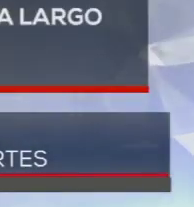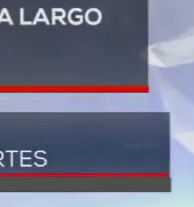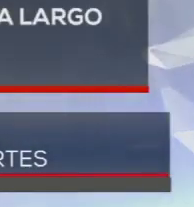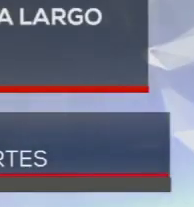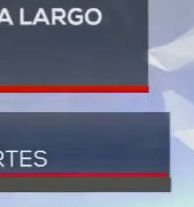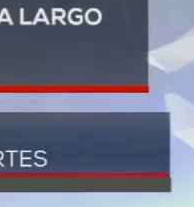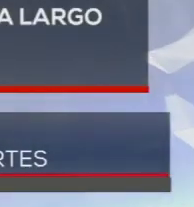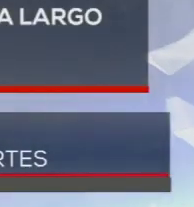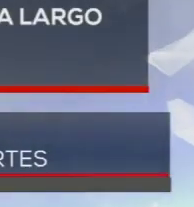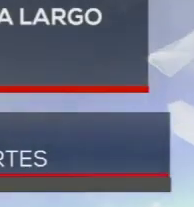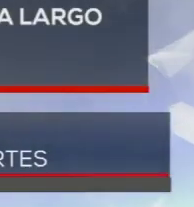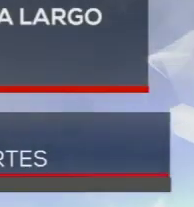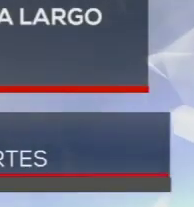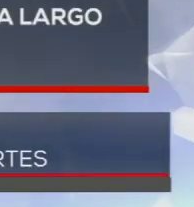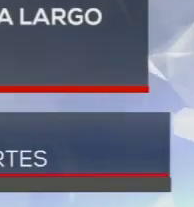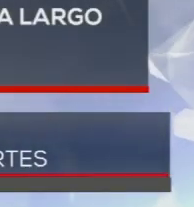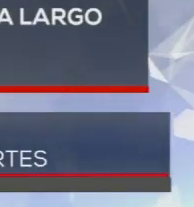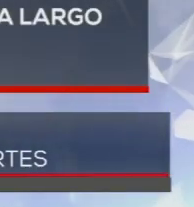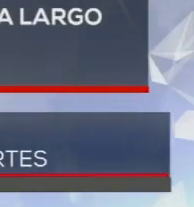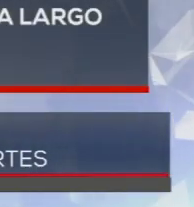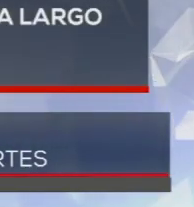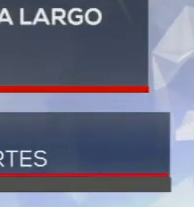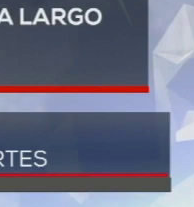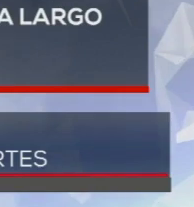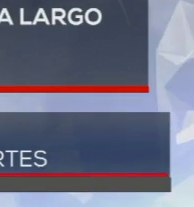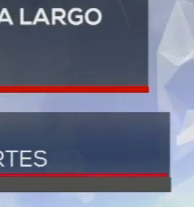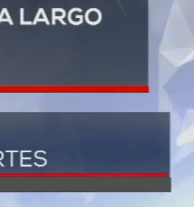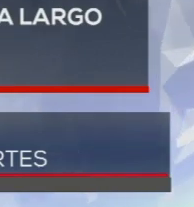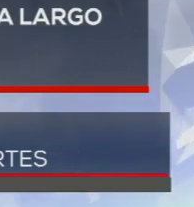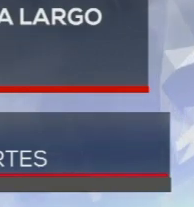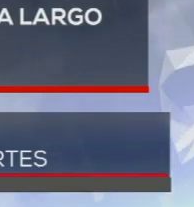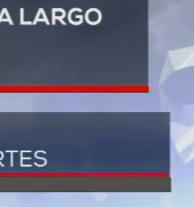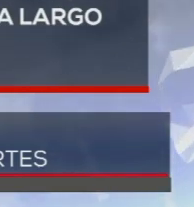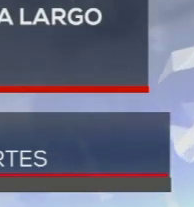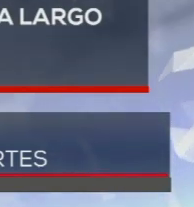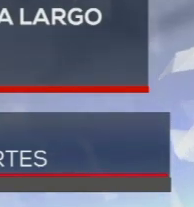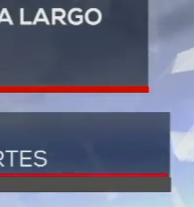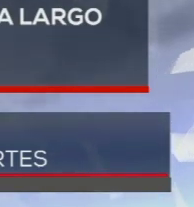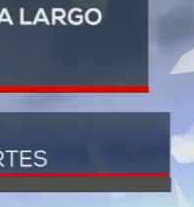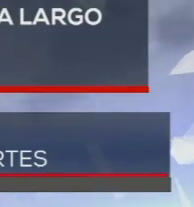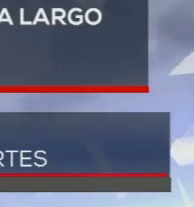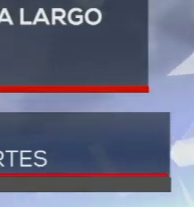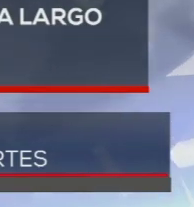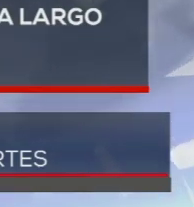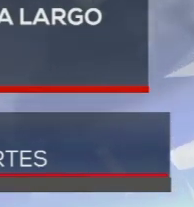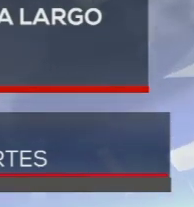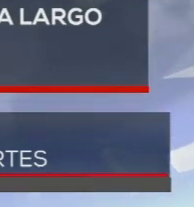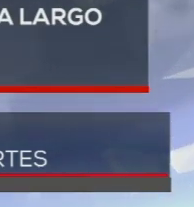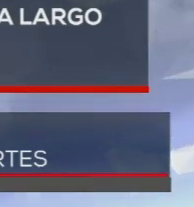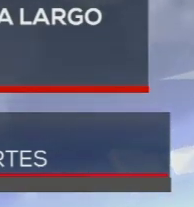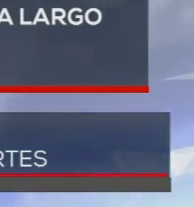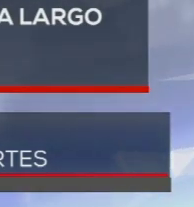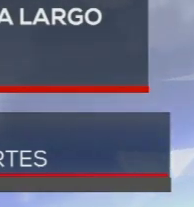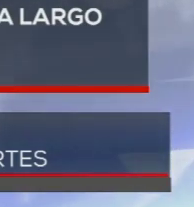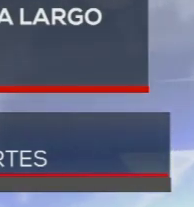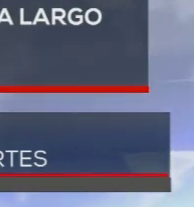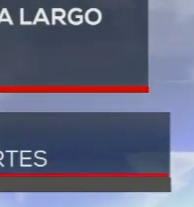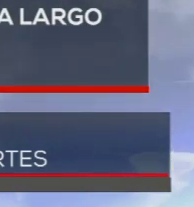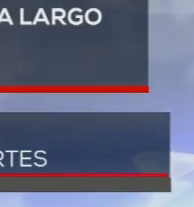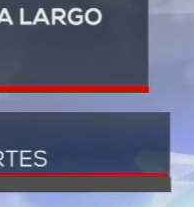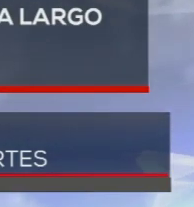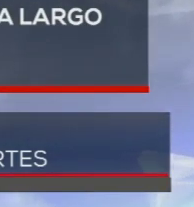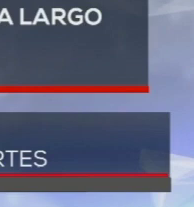suma 76.029 casos acumulados desde el inicio de la pandemia hasta la fecha, con 725 casos nuevos